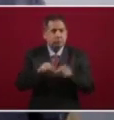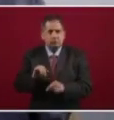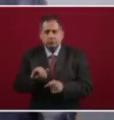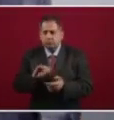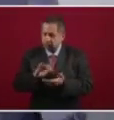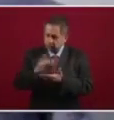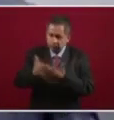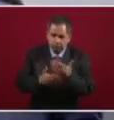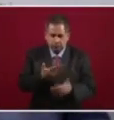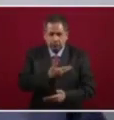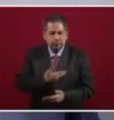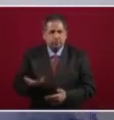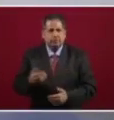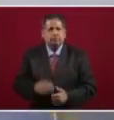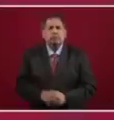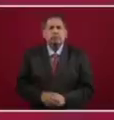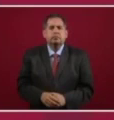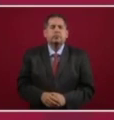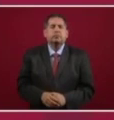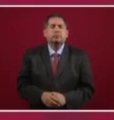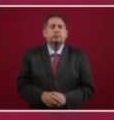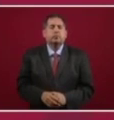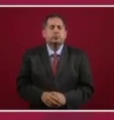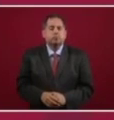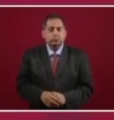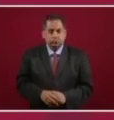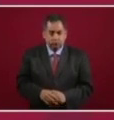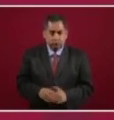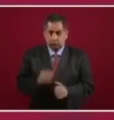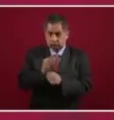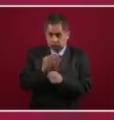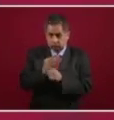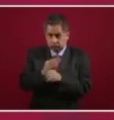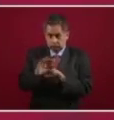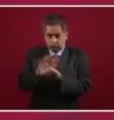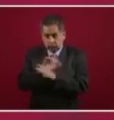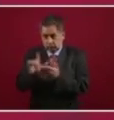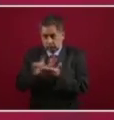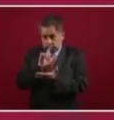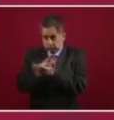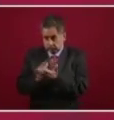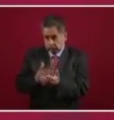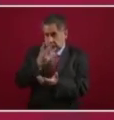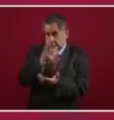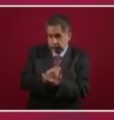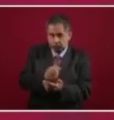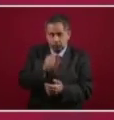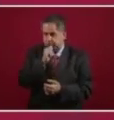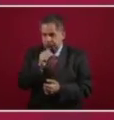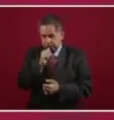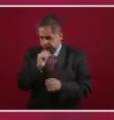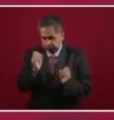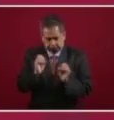Gracias, señor. Sí, mire, no estamos haciendo ninguna modificación legal,